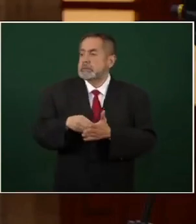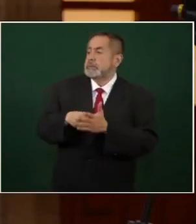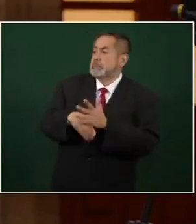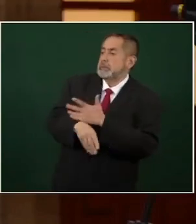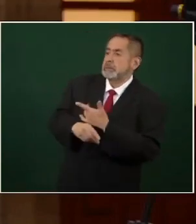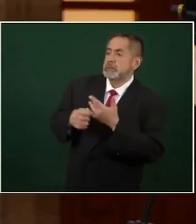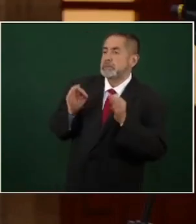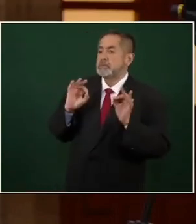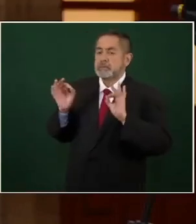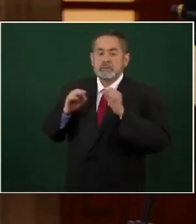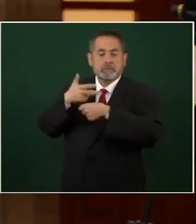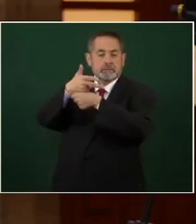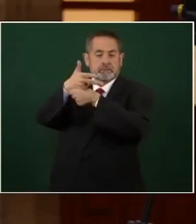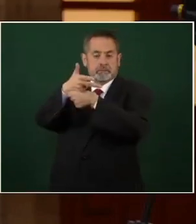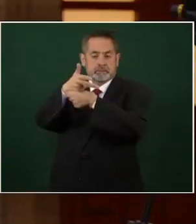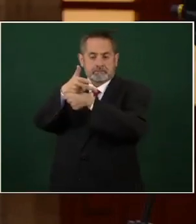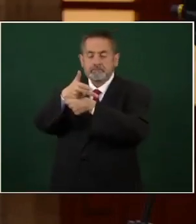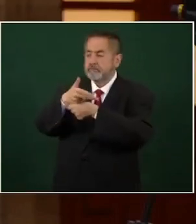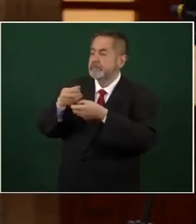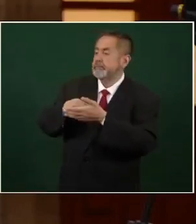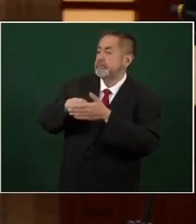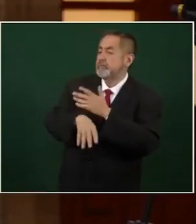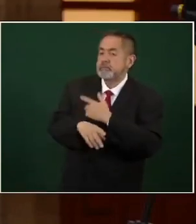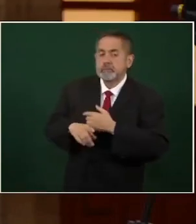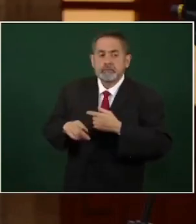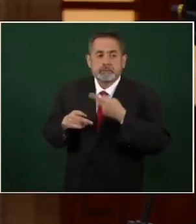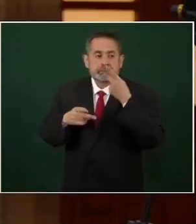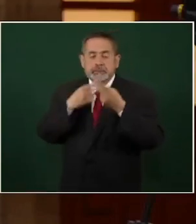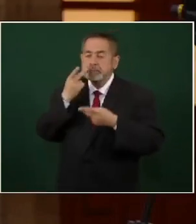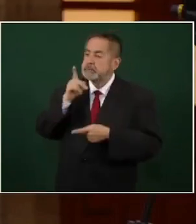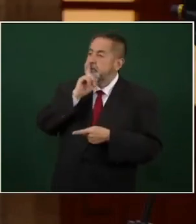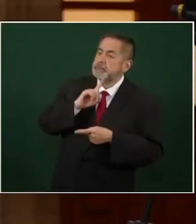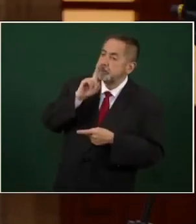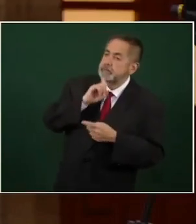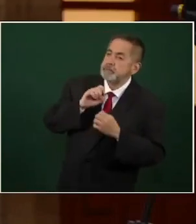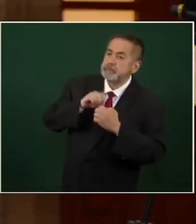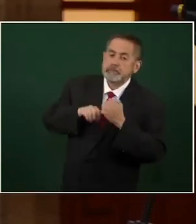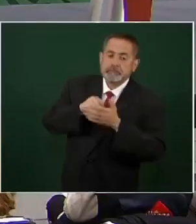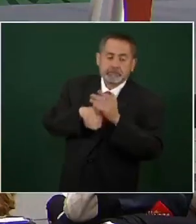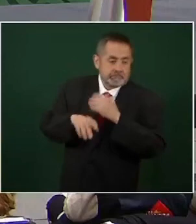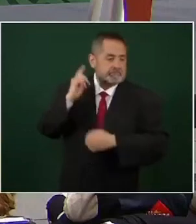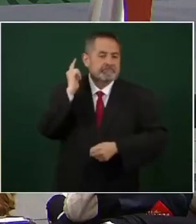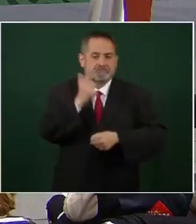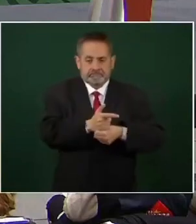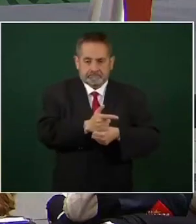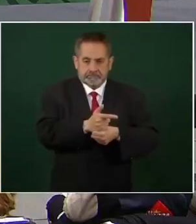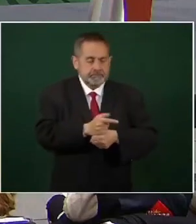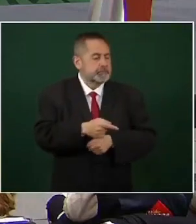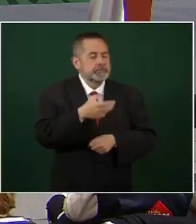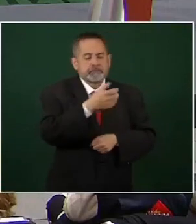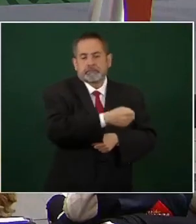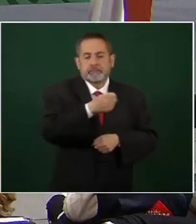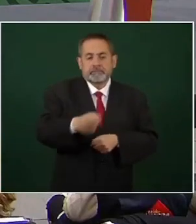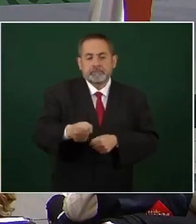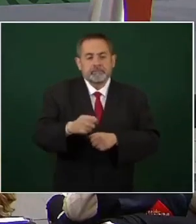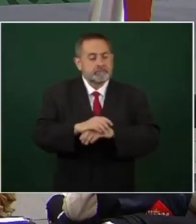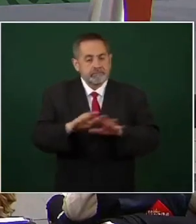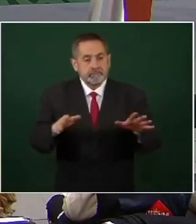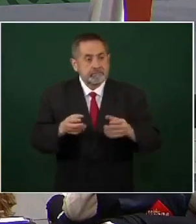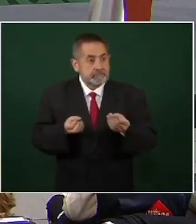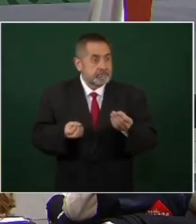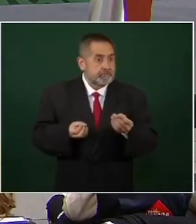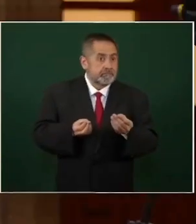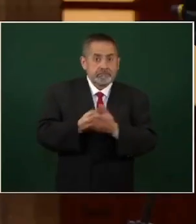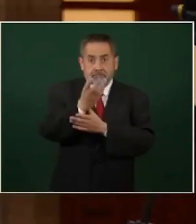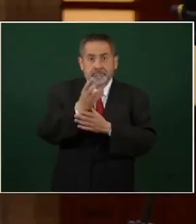evidencia de video y habían mentido en sus declaraciones ante la autoridad. La medida cautelar en este caso es no podrán salir